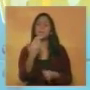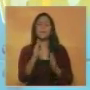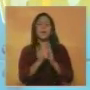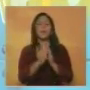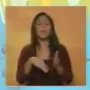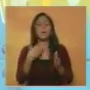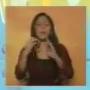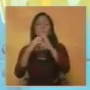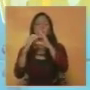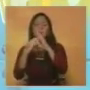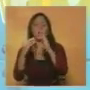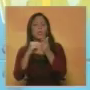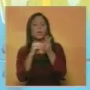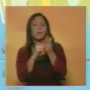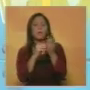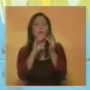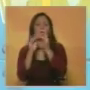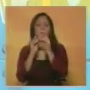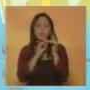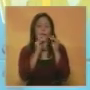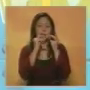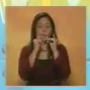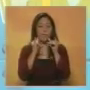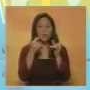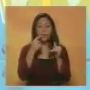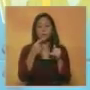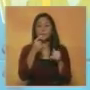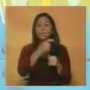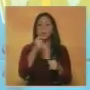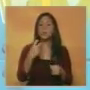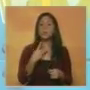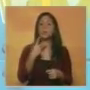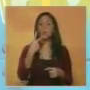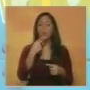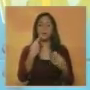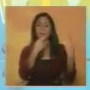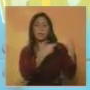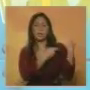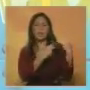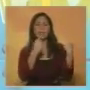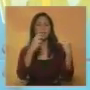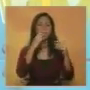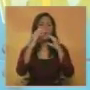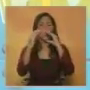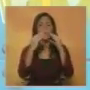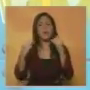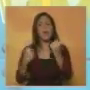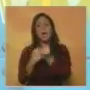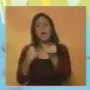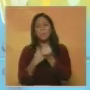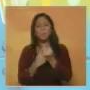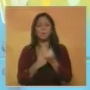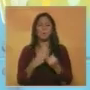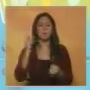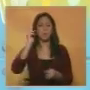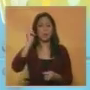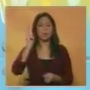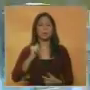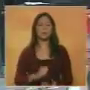del espacio radioeléctrico. Yomar García nos informa que locutores y miembros de la comunidad expresaron su respaldo a la estación